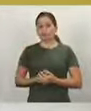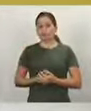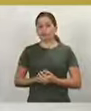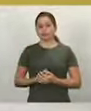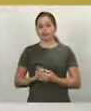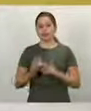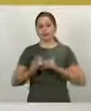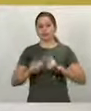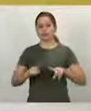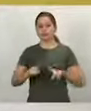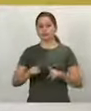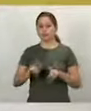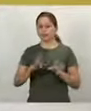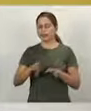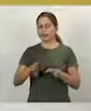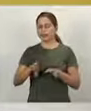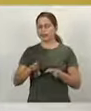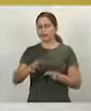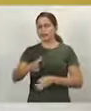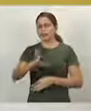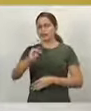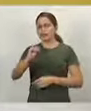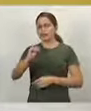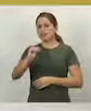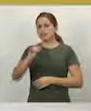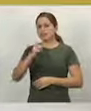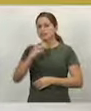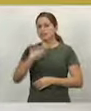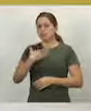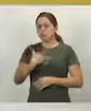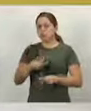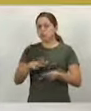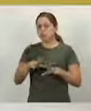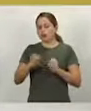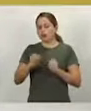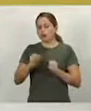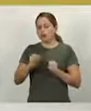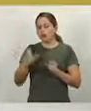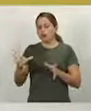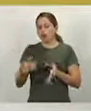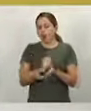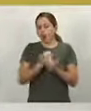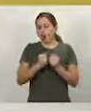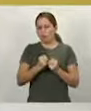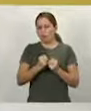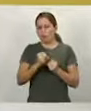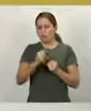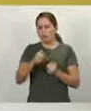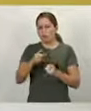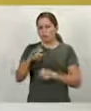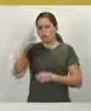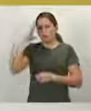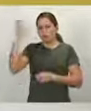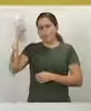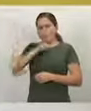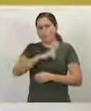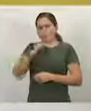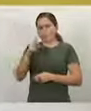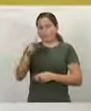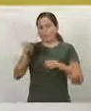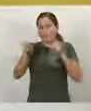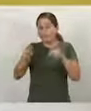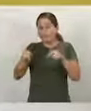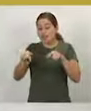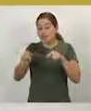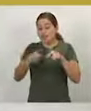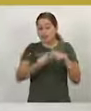además anuncia cómo al tomar el poder un gobierno revolucionario le iba a dar soluciones